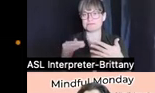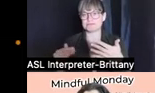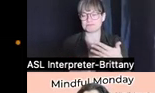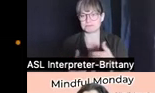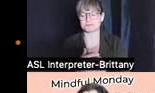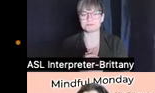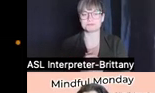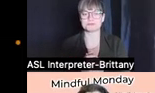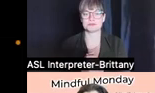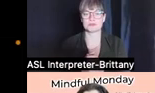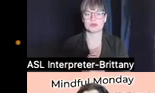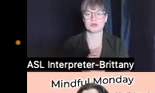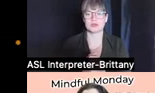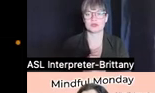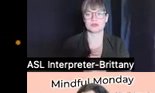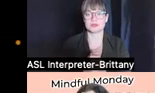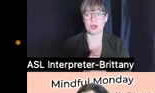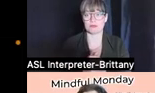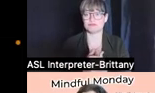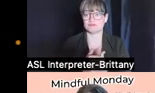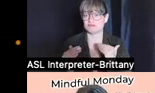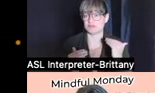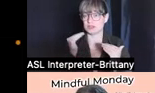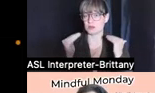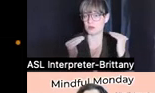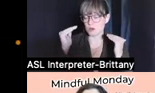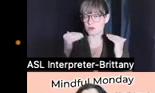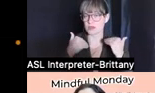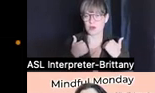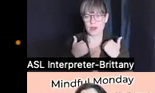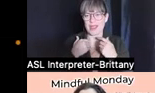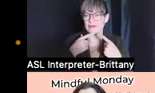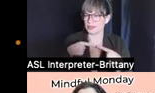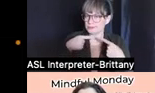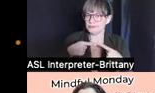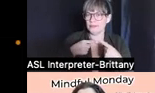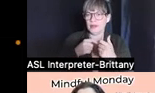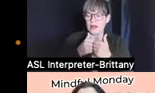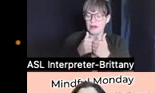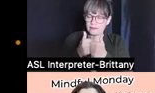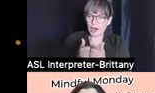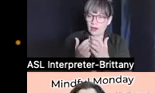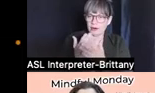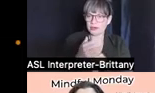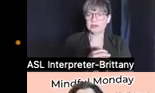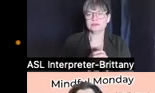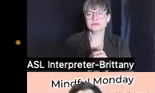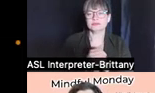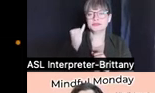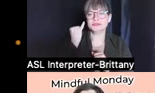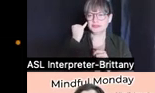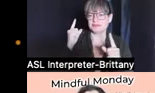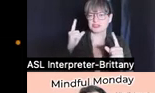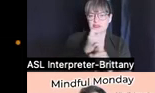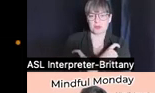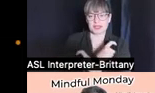tarea. Inclusive como adultos, algunas veces se nos hace difícil cumplir con todo